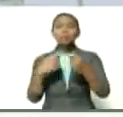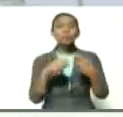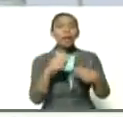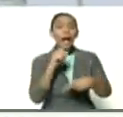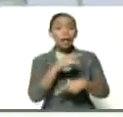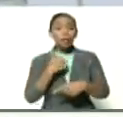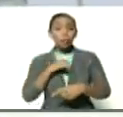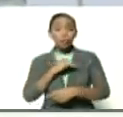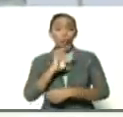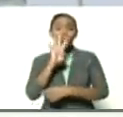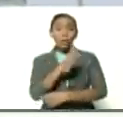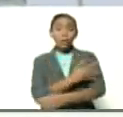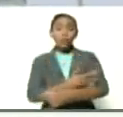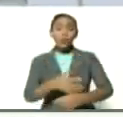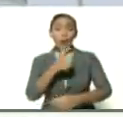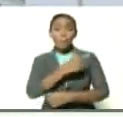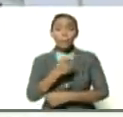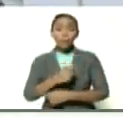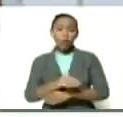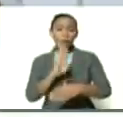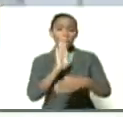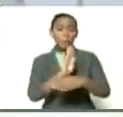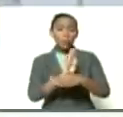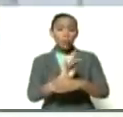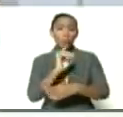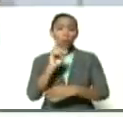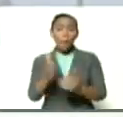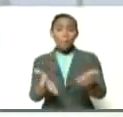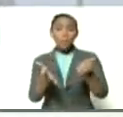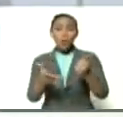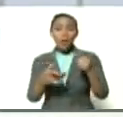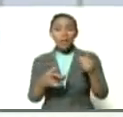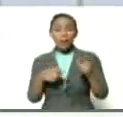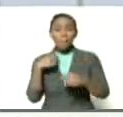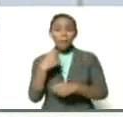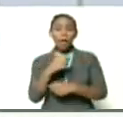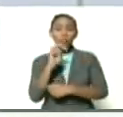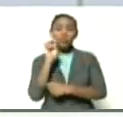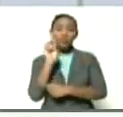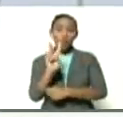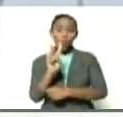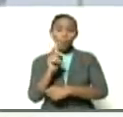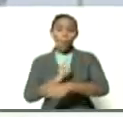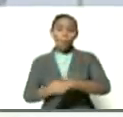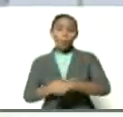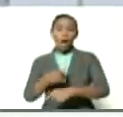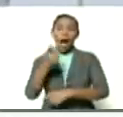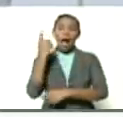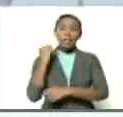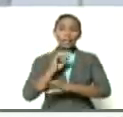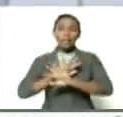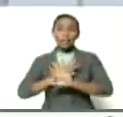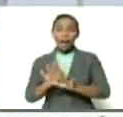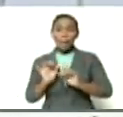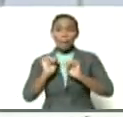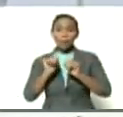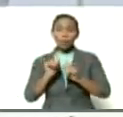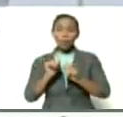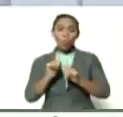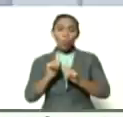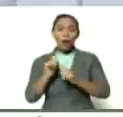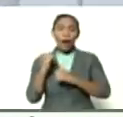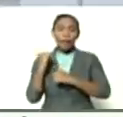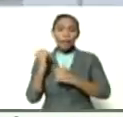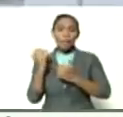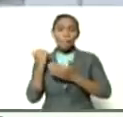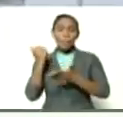protegiendo a 4 millones de personas con un bono que será pagado en dos momentos. Ayer ya se empezó a pagar este bono